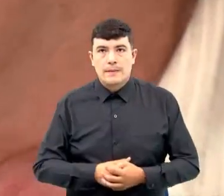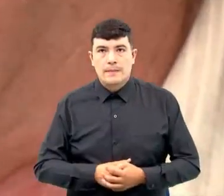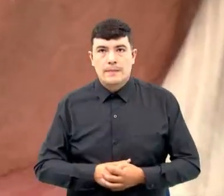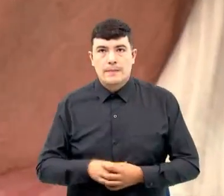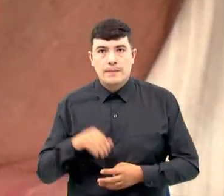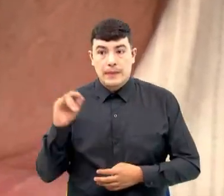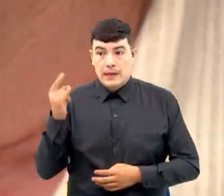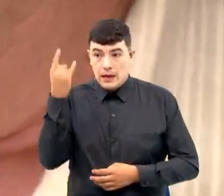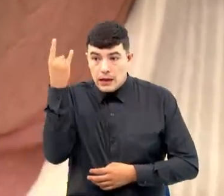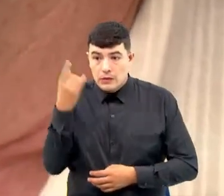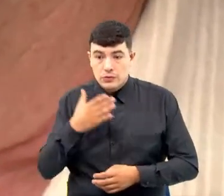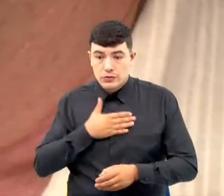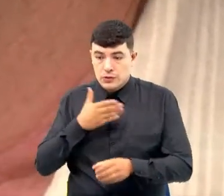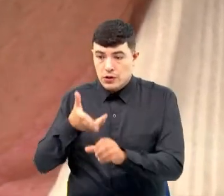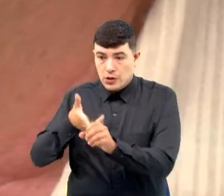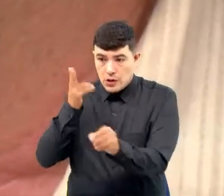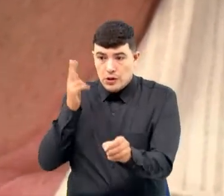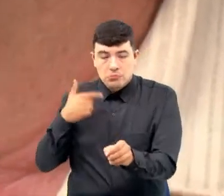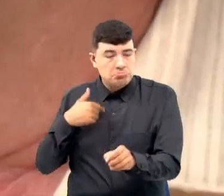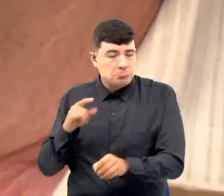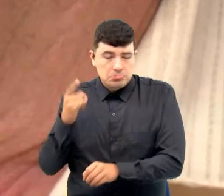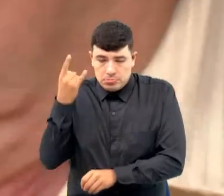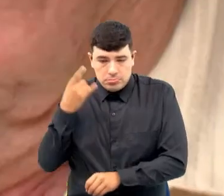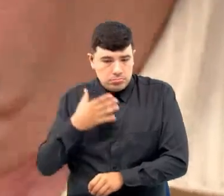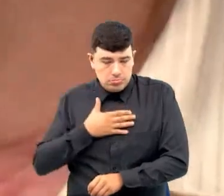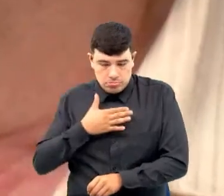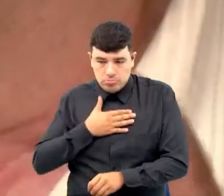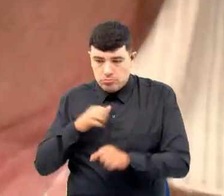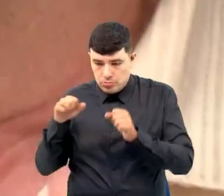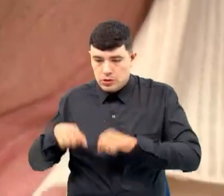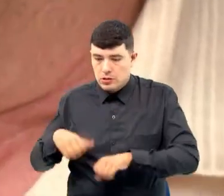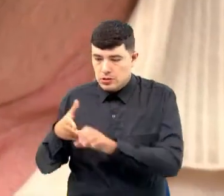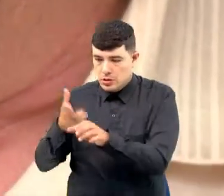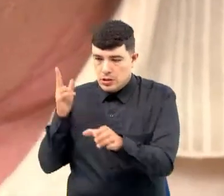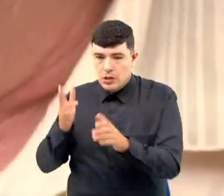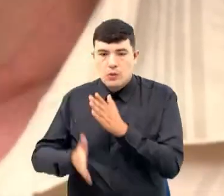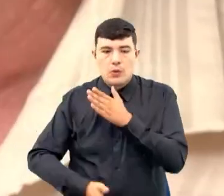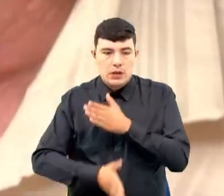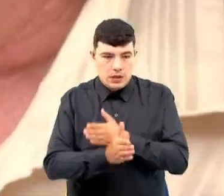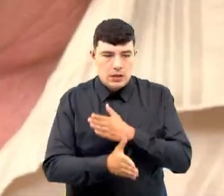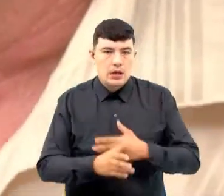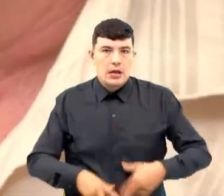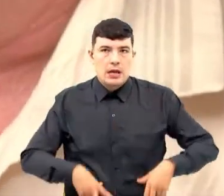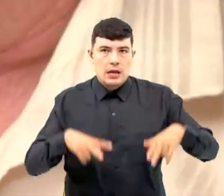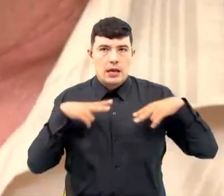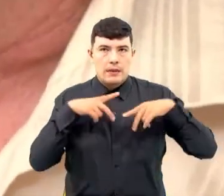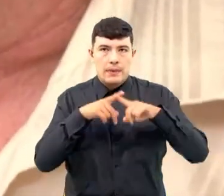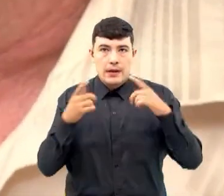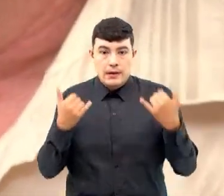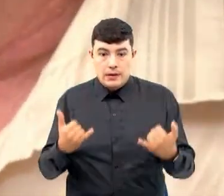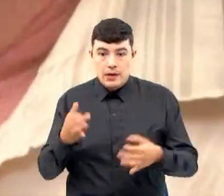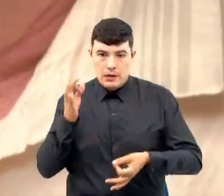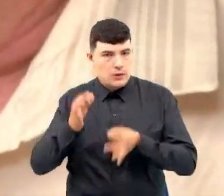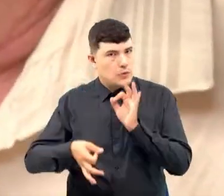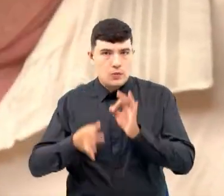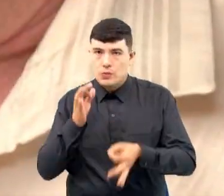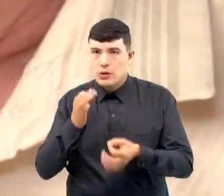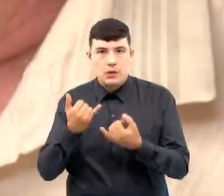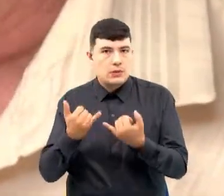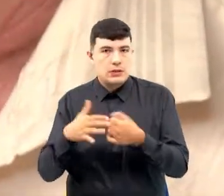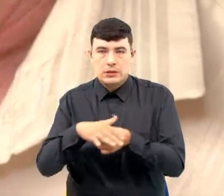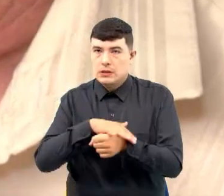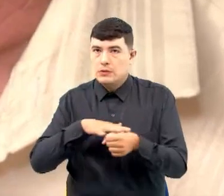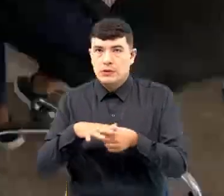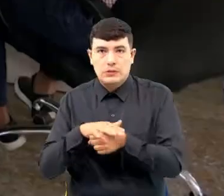que retirar, me retiro. Y continúo la vida, pero es una injusticia en Florida que